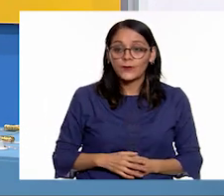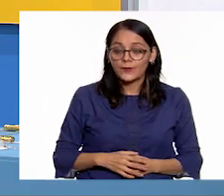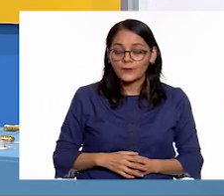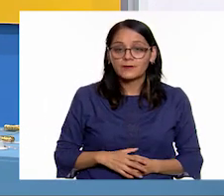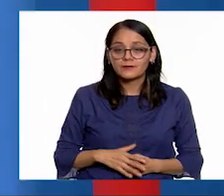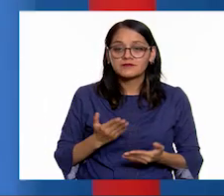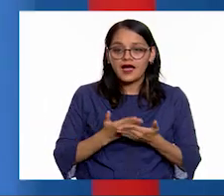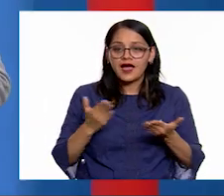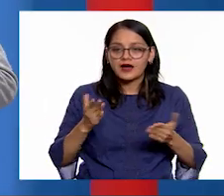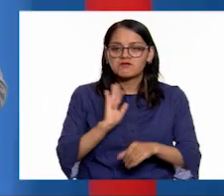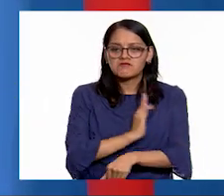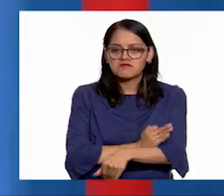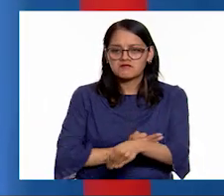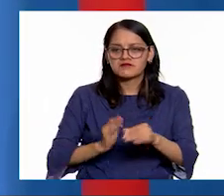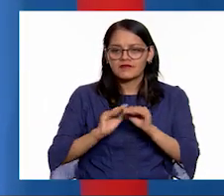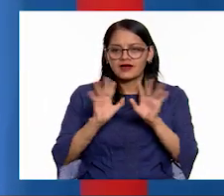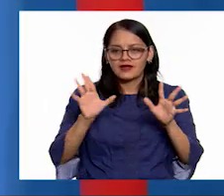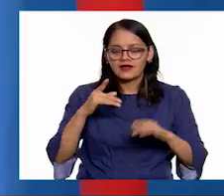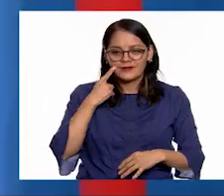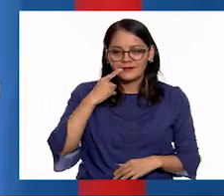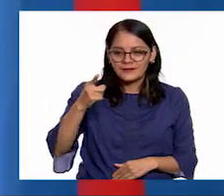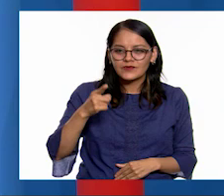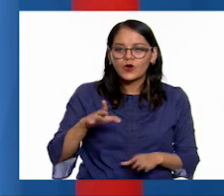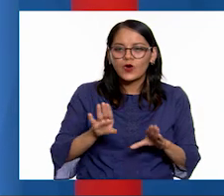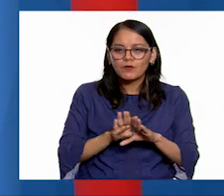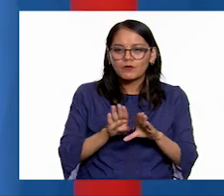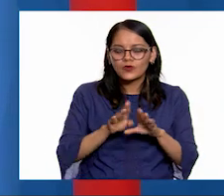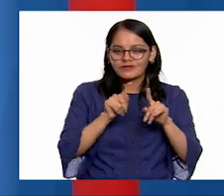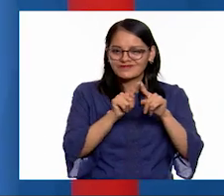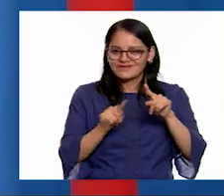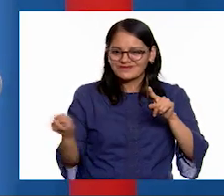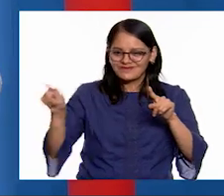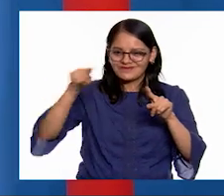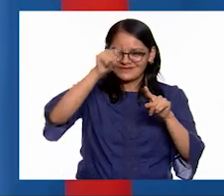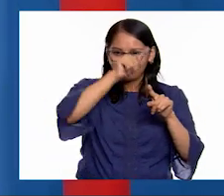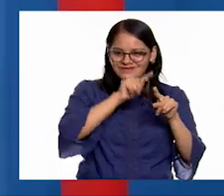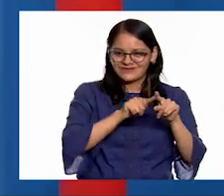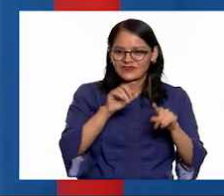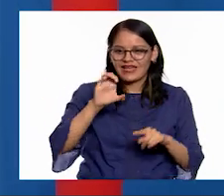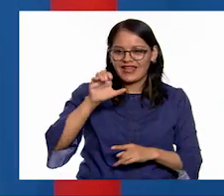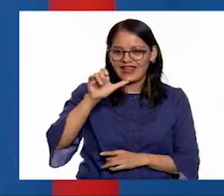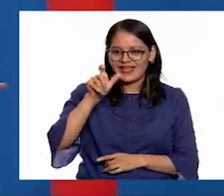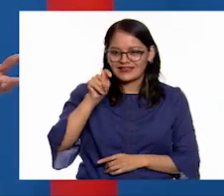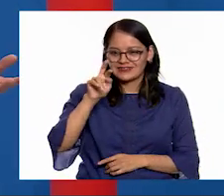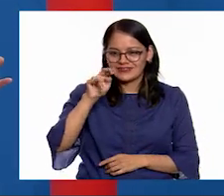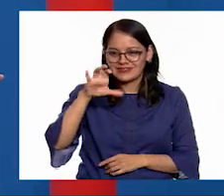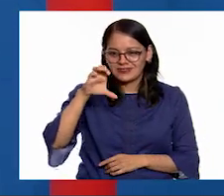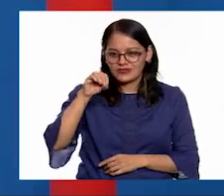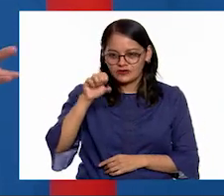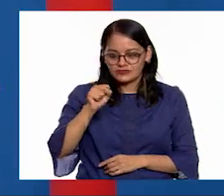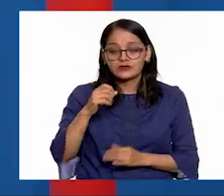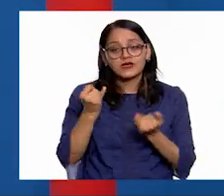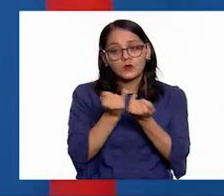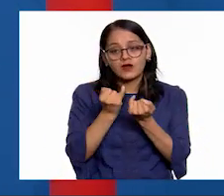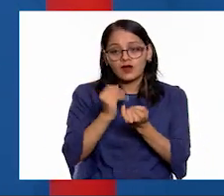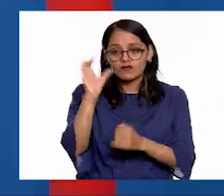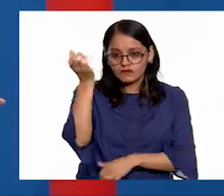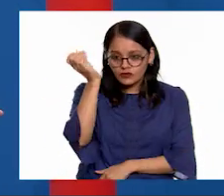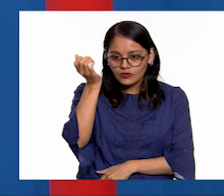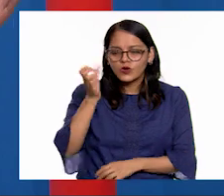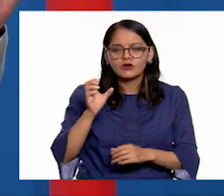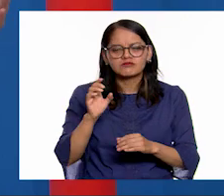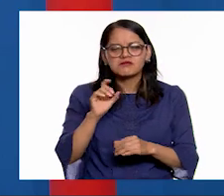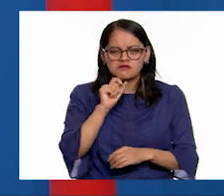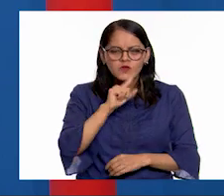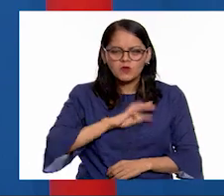queda más claro cómo es ese que funcionan los circuitos eléctricos. Y bueno, en lugar de un foco puede ser una lavadora o